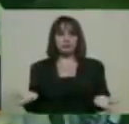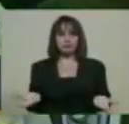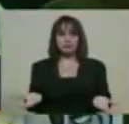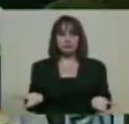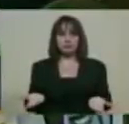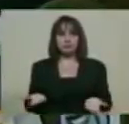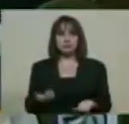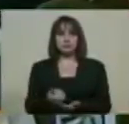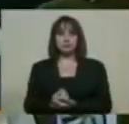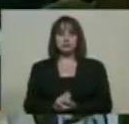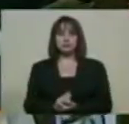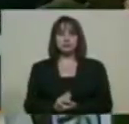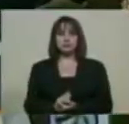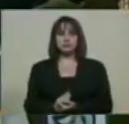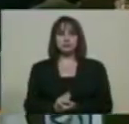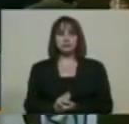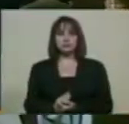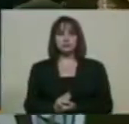y que